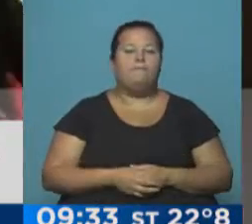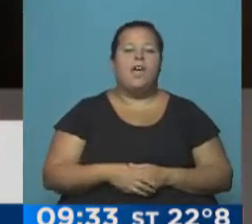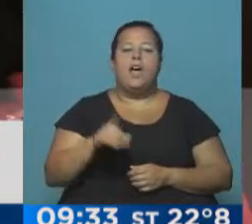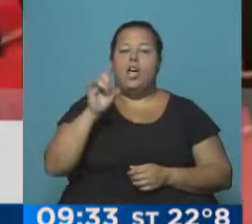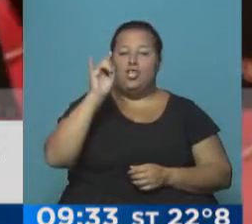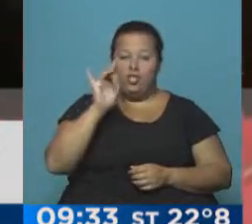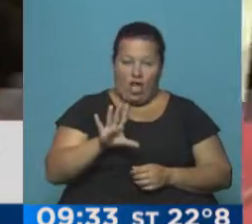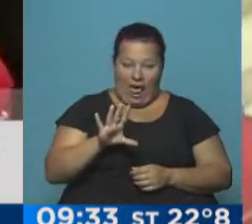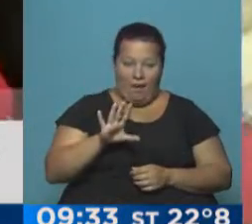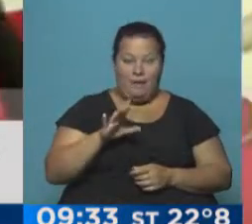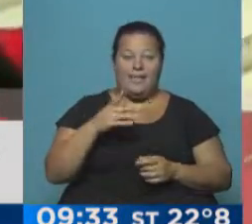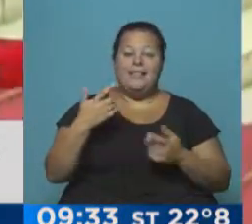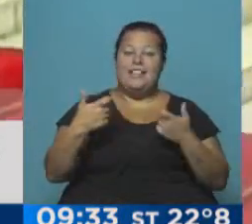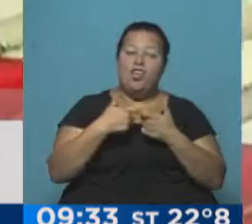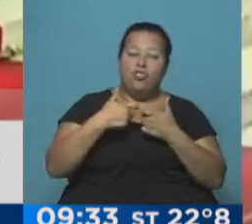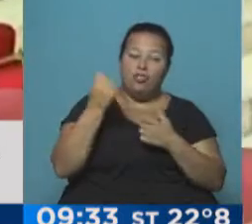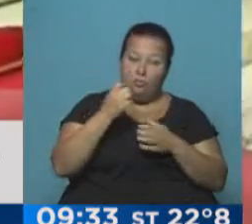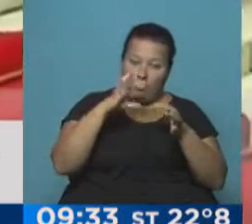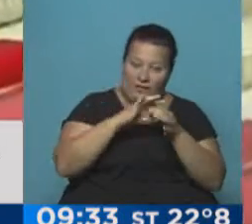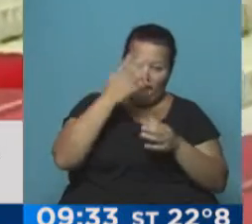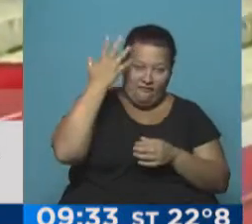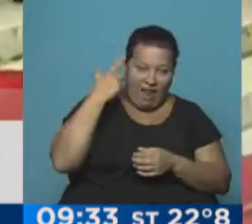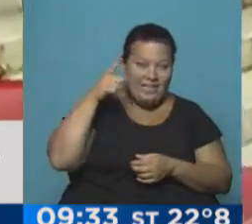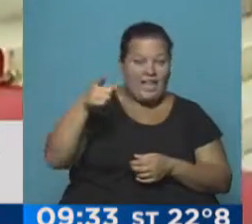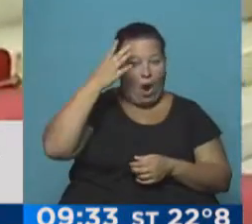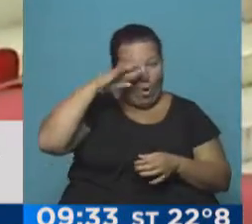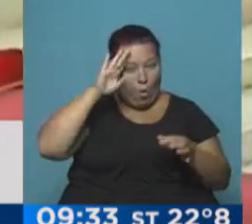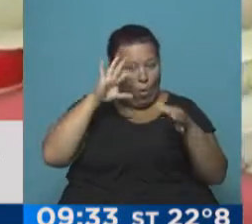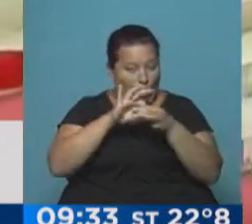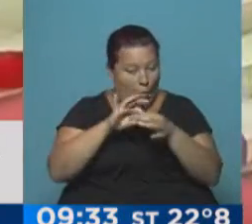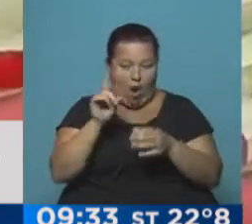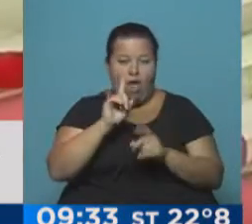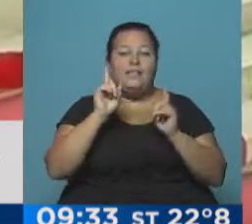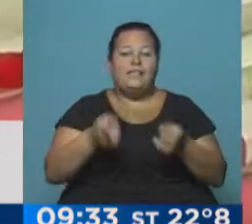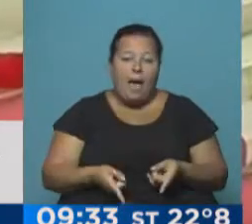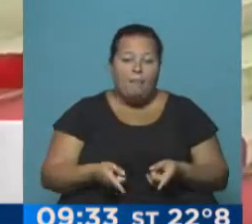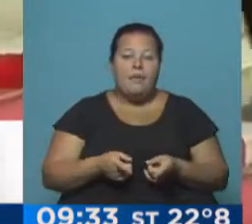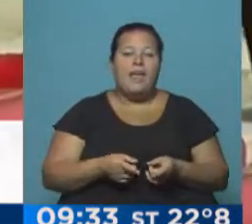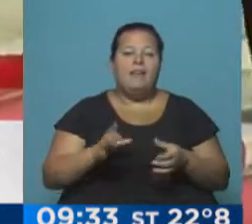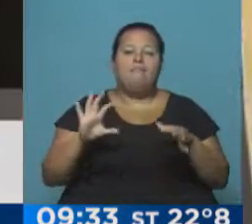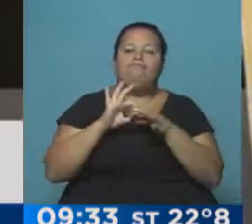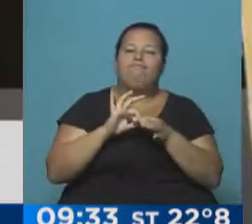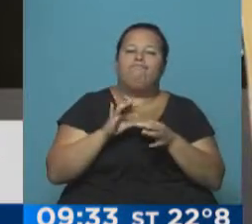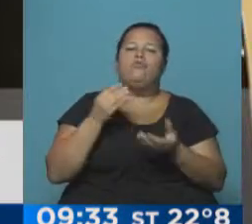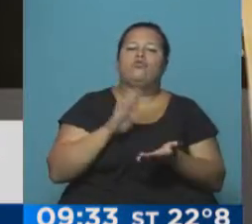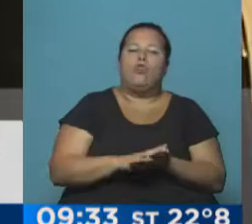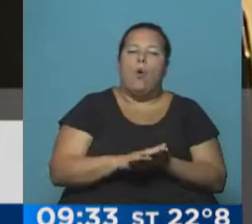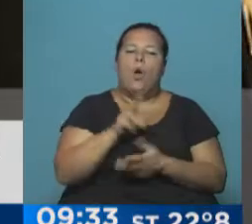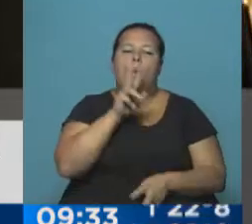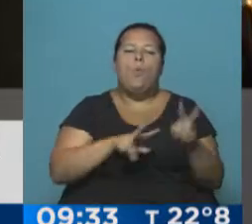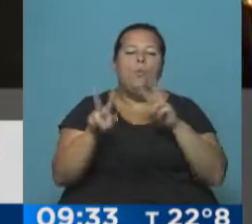solamente se va a convertir en un socio importante francia para el gobierno cubano sino también un aliado en la